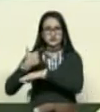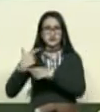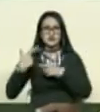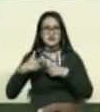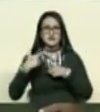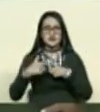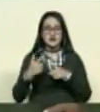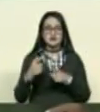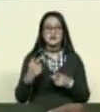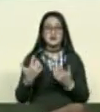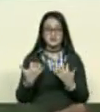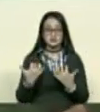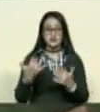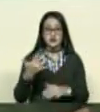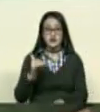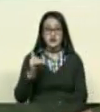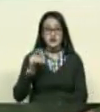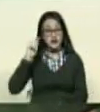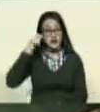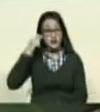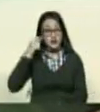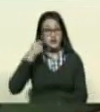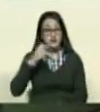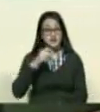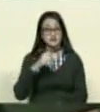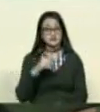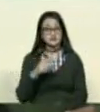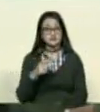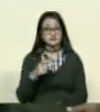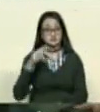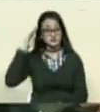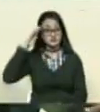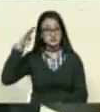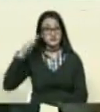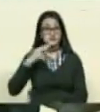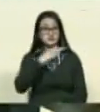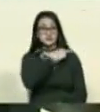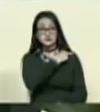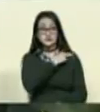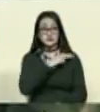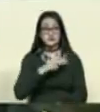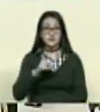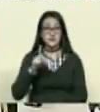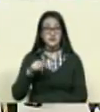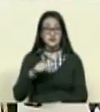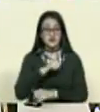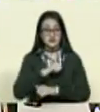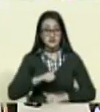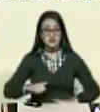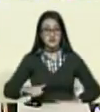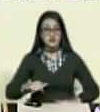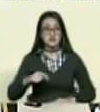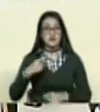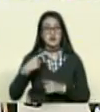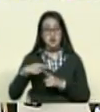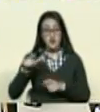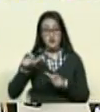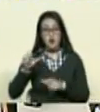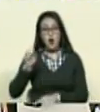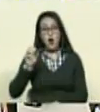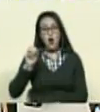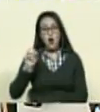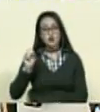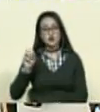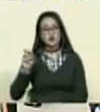presentes el día de hoy. Les recordamos el general en jefe Vladimir Padrino López, así como también el general de brigada Félix Osorio Guzmán,